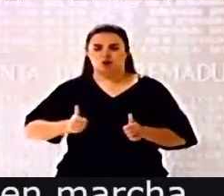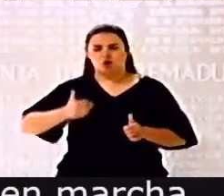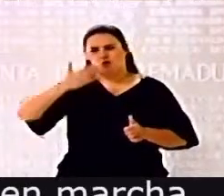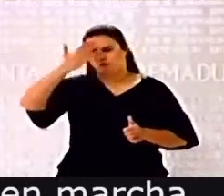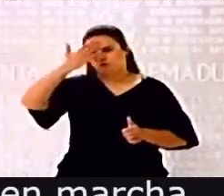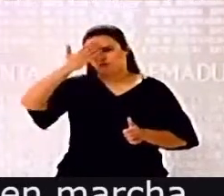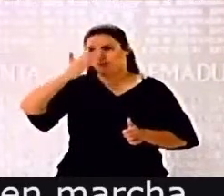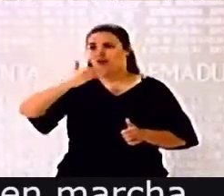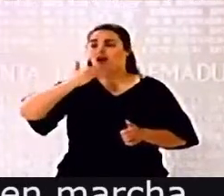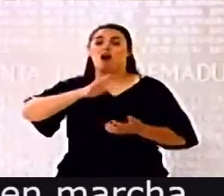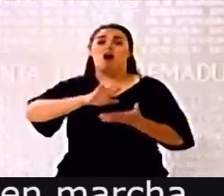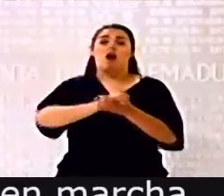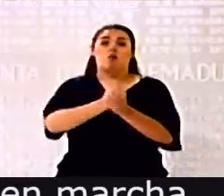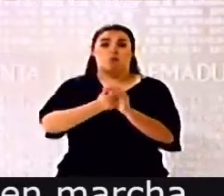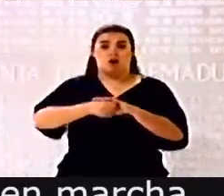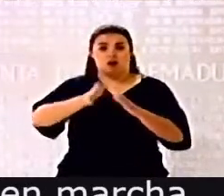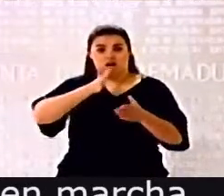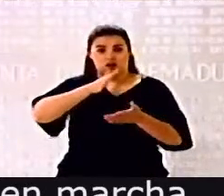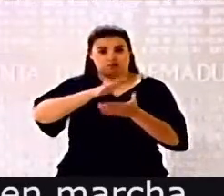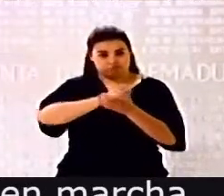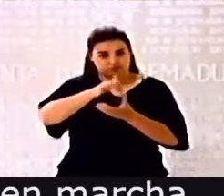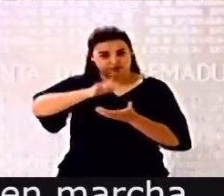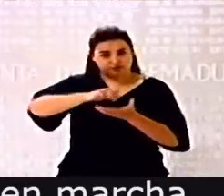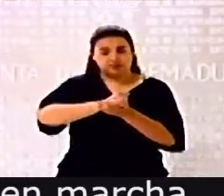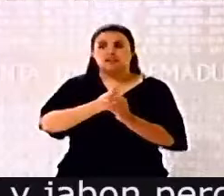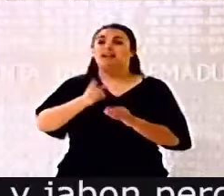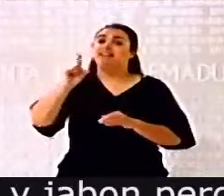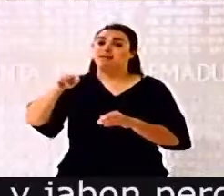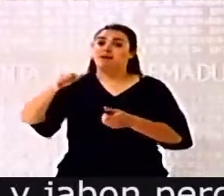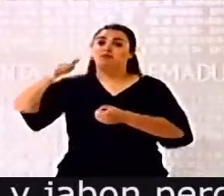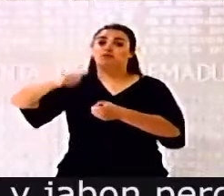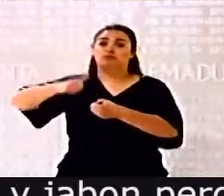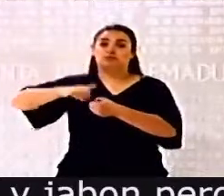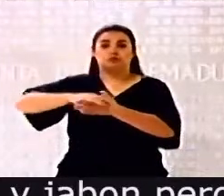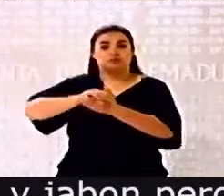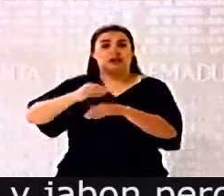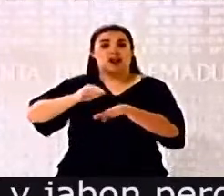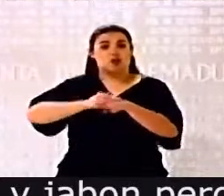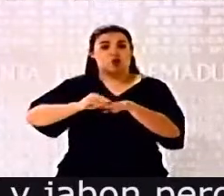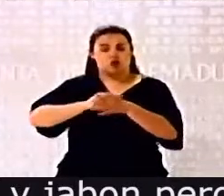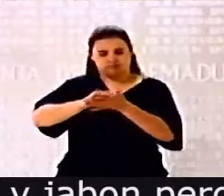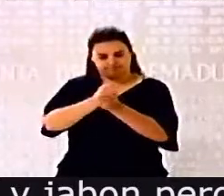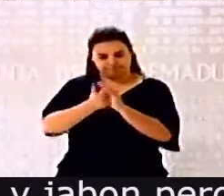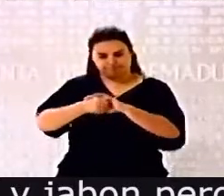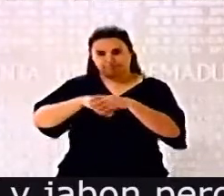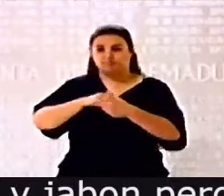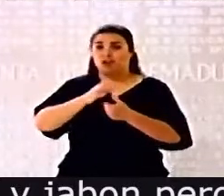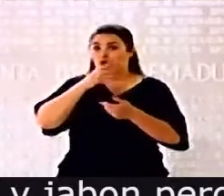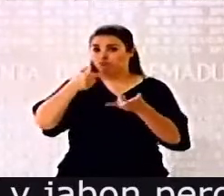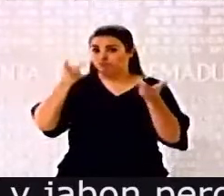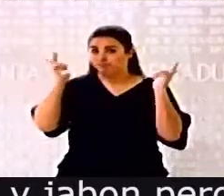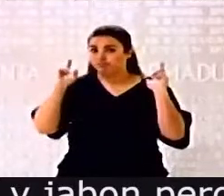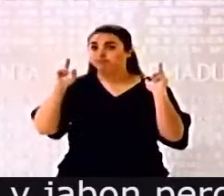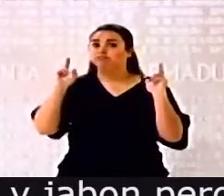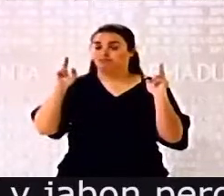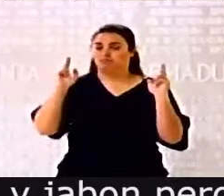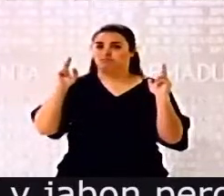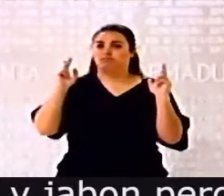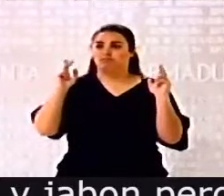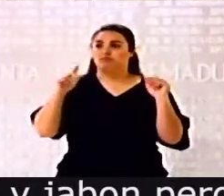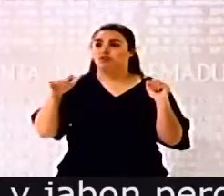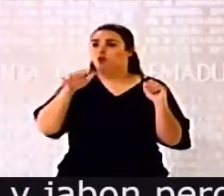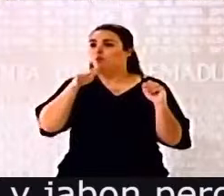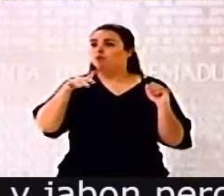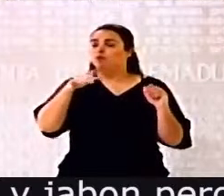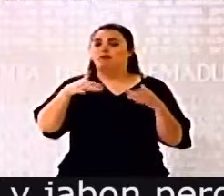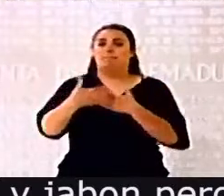fundamentalmente con agua y jabón, pero también utilizando las soluciones hidroalcohólicas que están autorizadas por